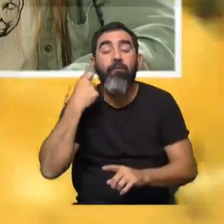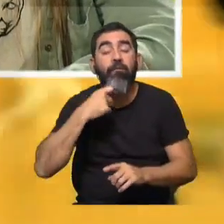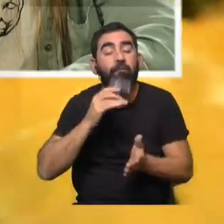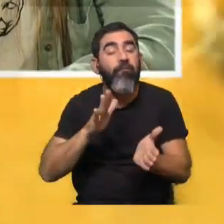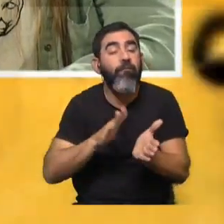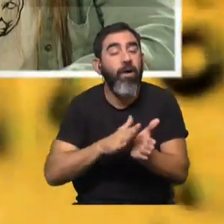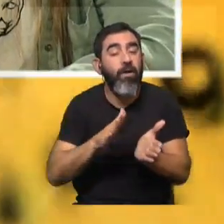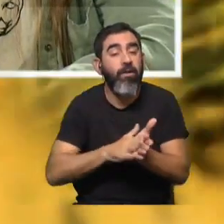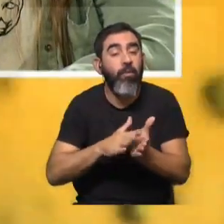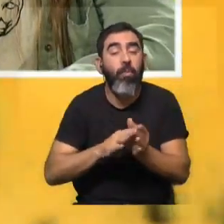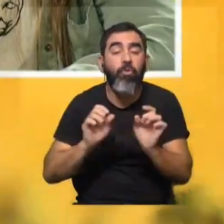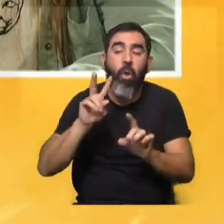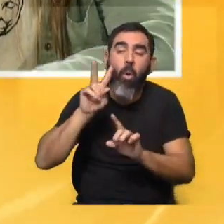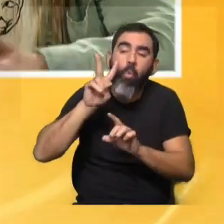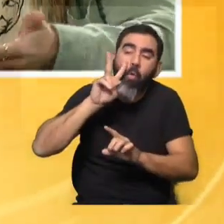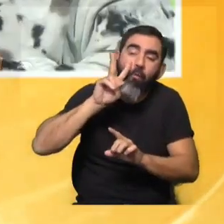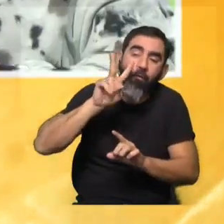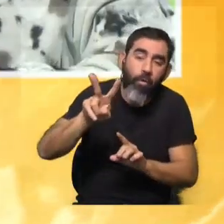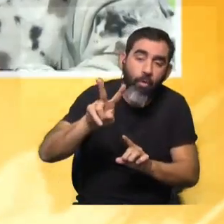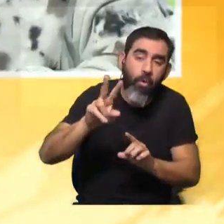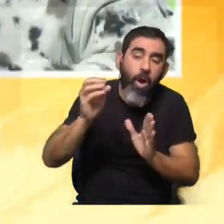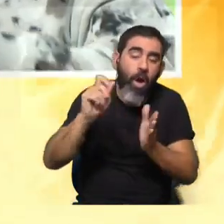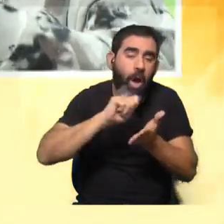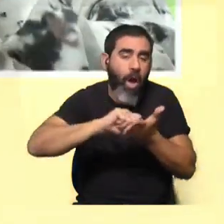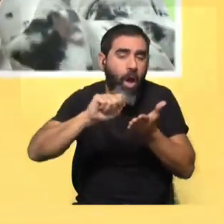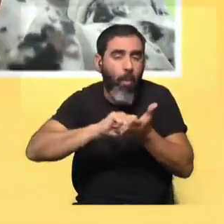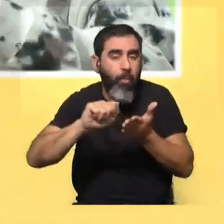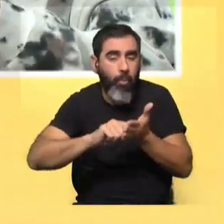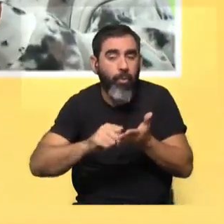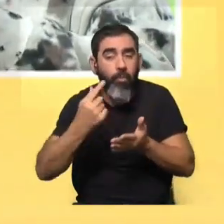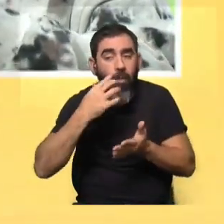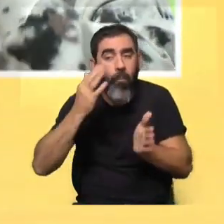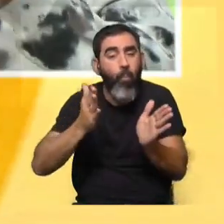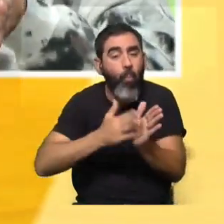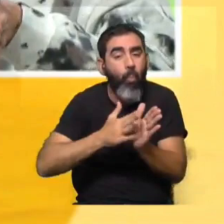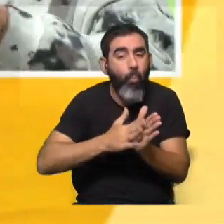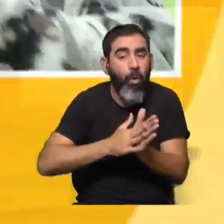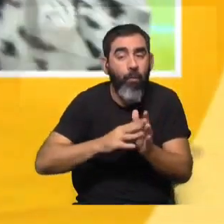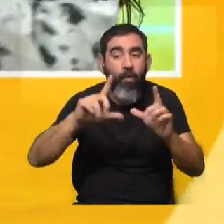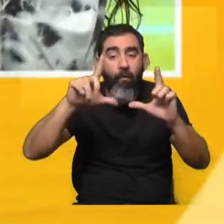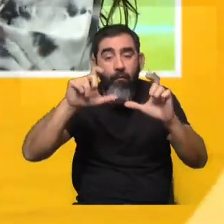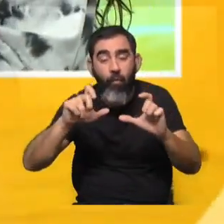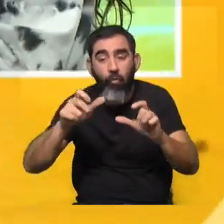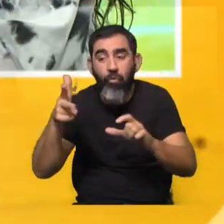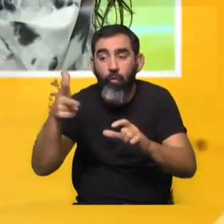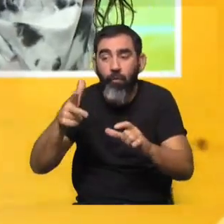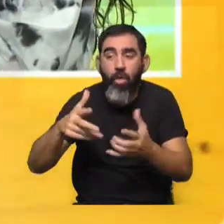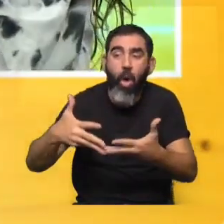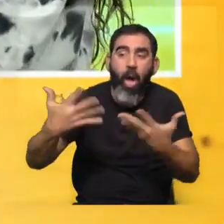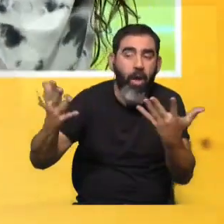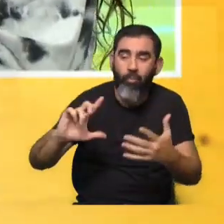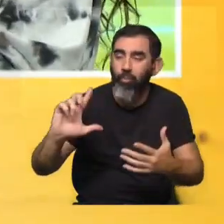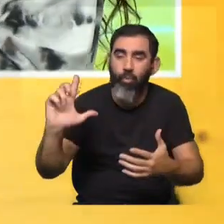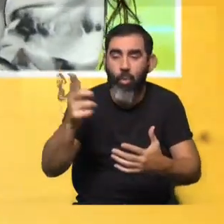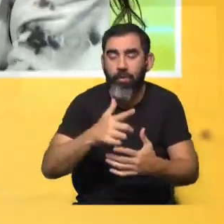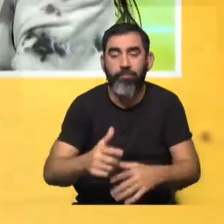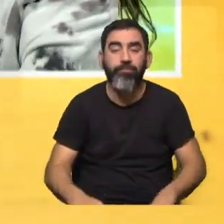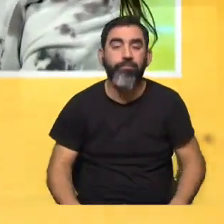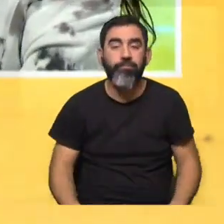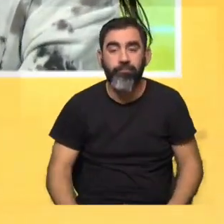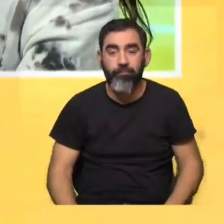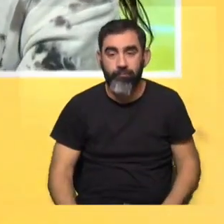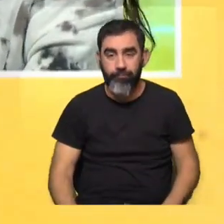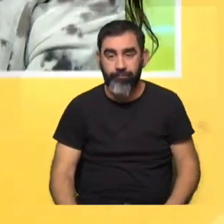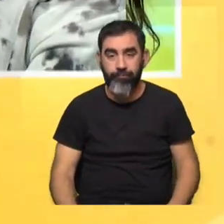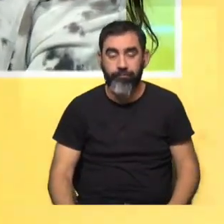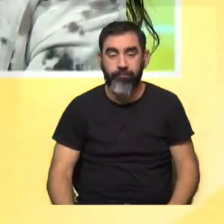más bien avistamientos, Anotaciones. pero no había evidencia ni de foto, ni de piel en un museo, ni nada. Entonces en un momento...